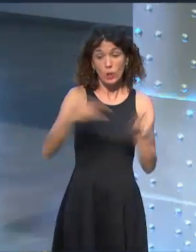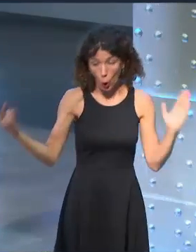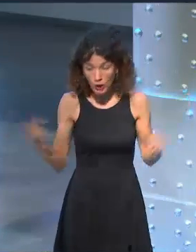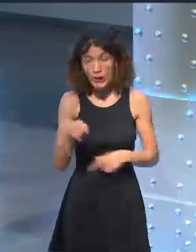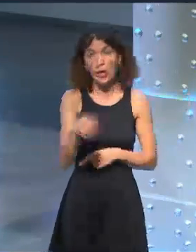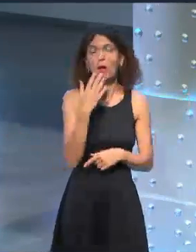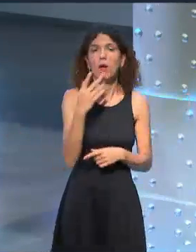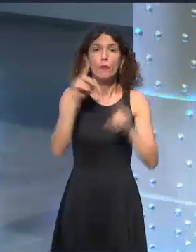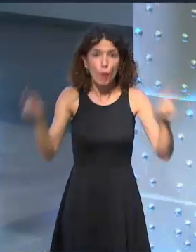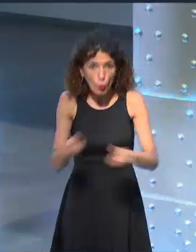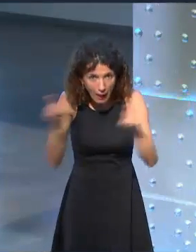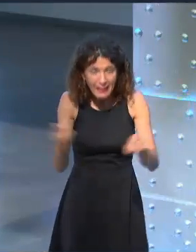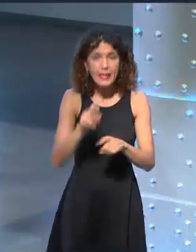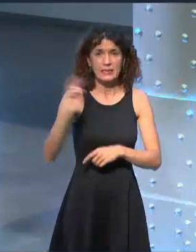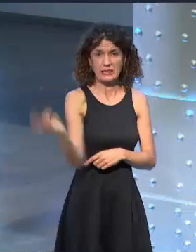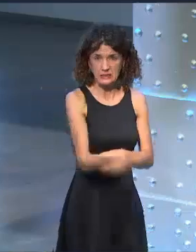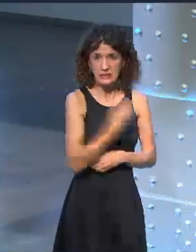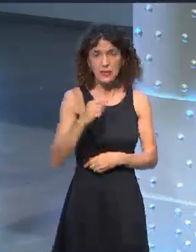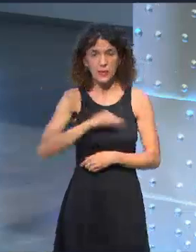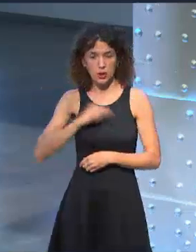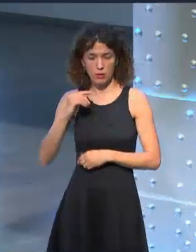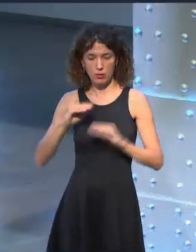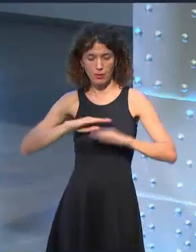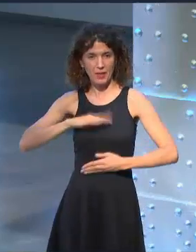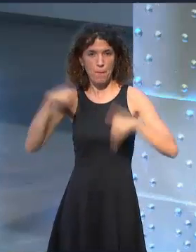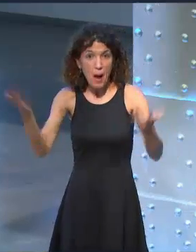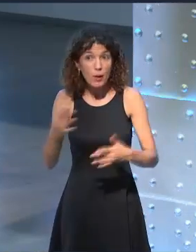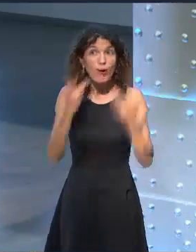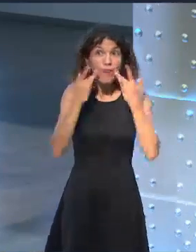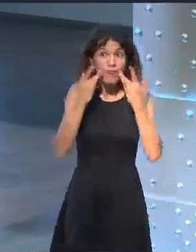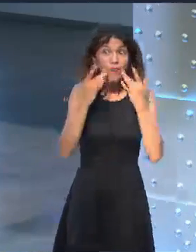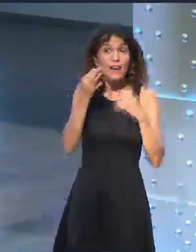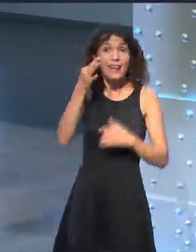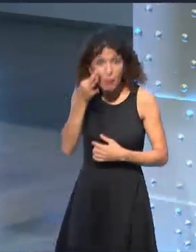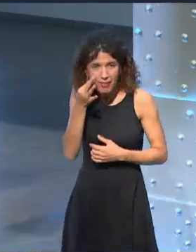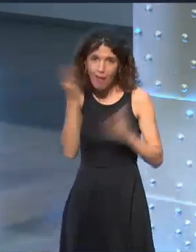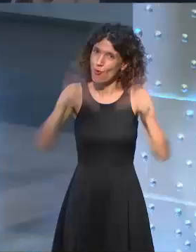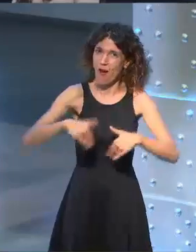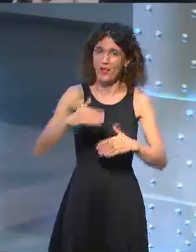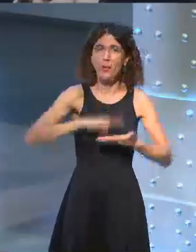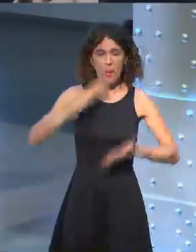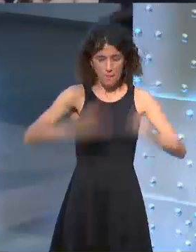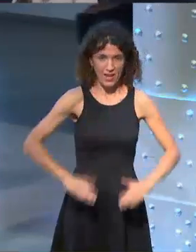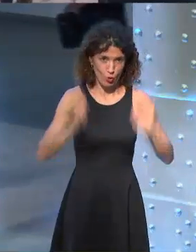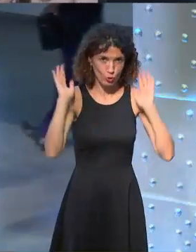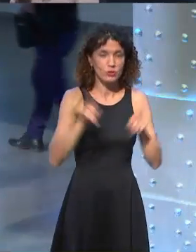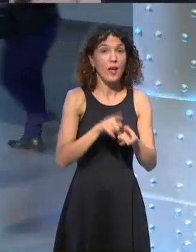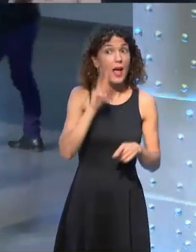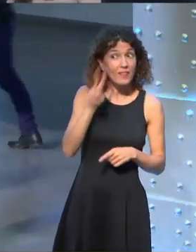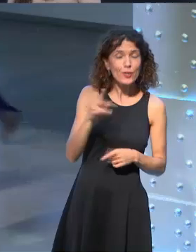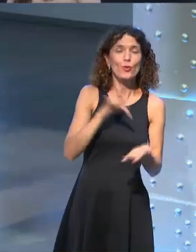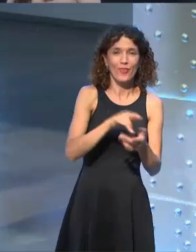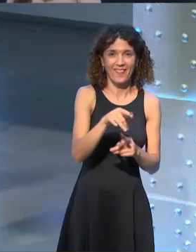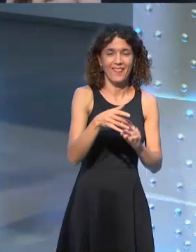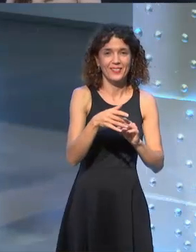tecnología, informática, etcétera. Y objetivamente no lo son. Entonces, bueno. Ángela, que te veía sentir por el rabillo del ojo. No,